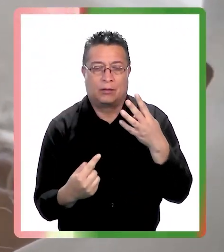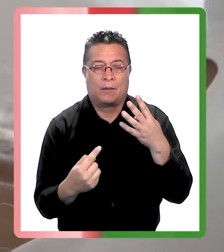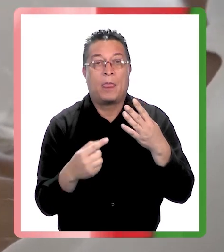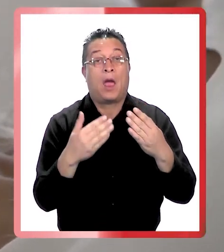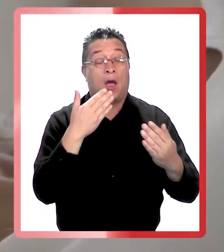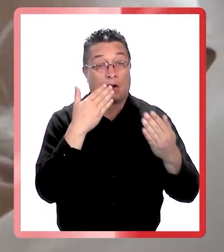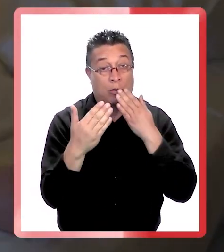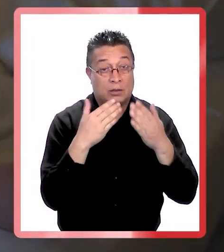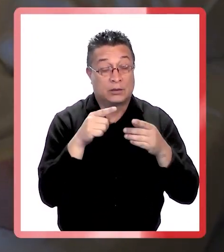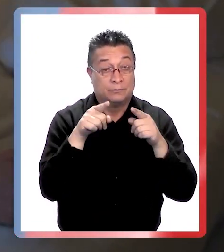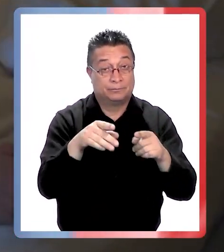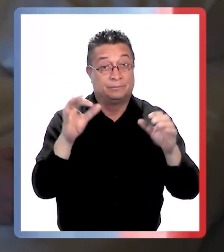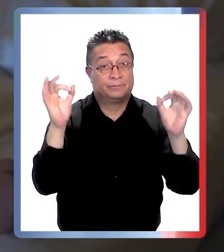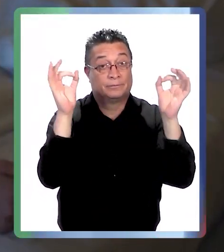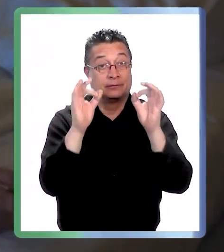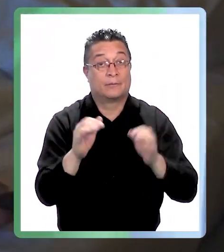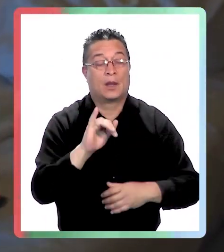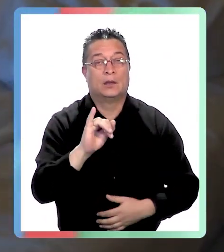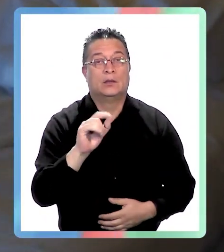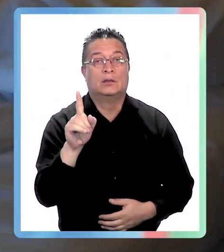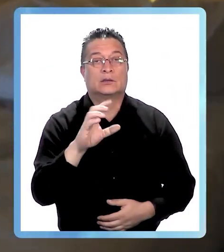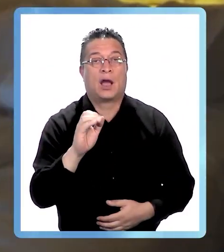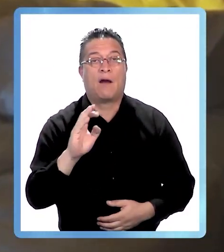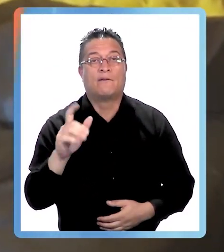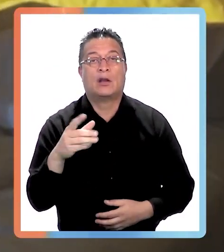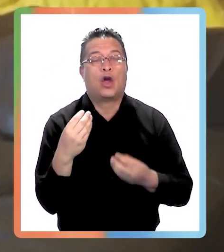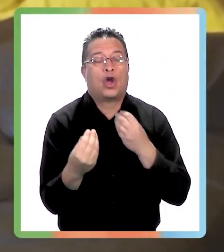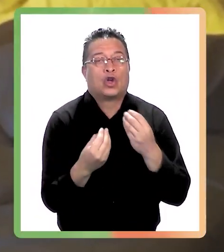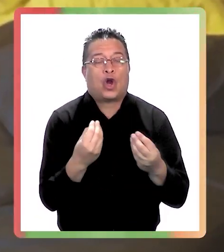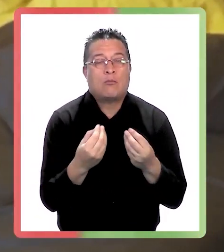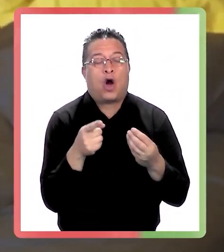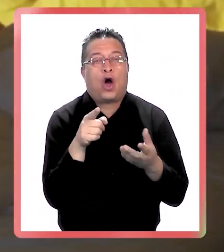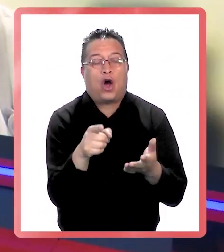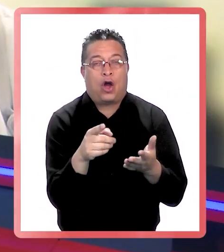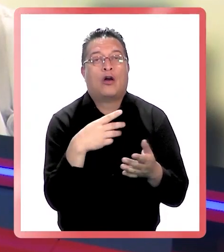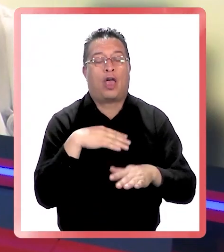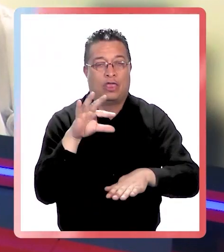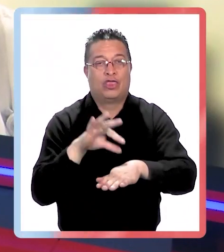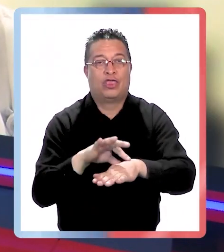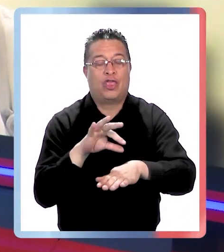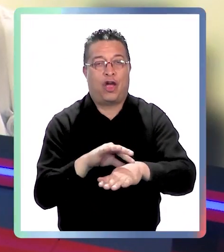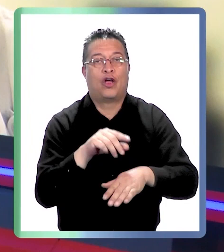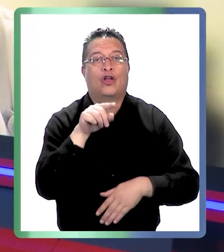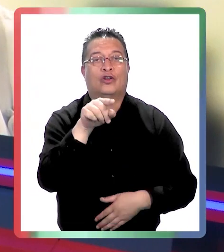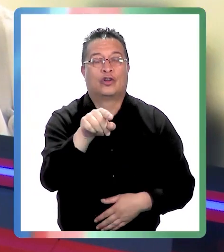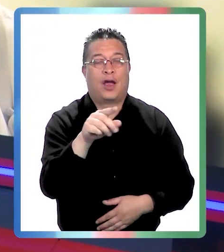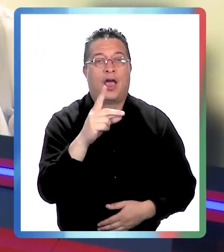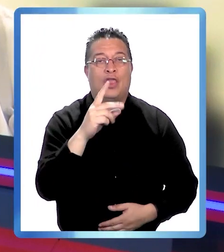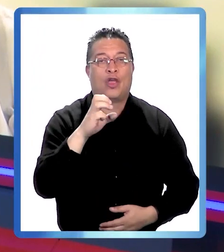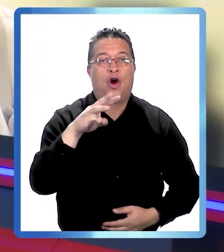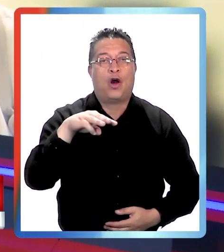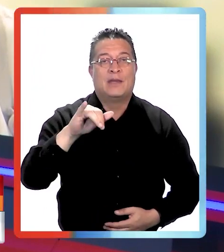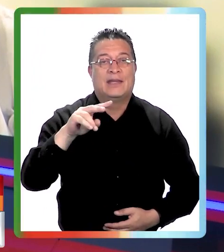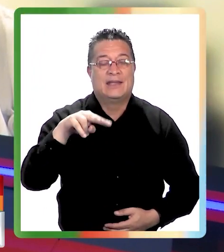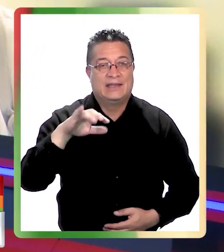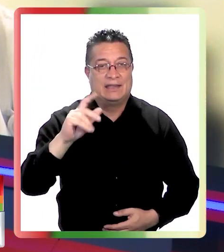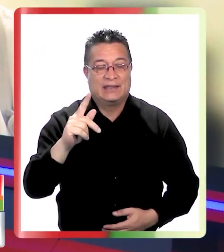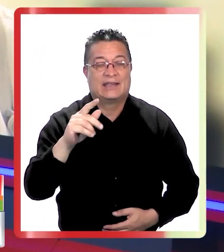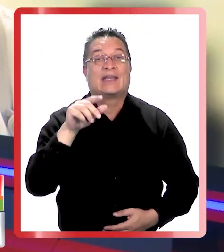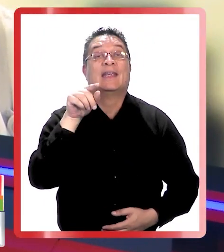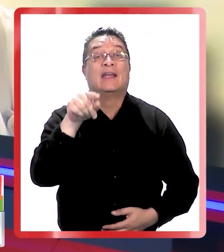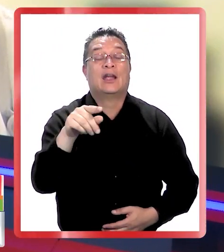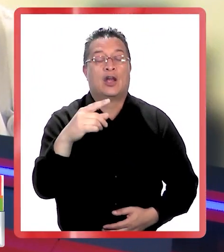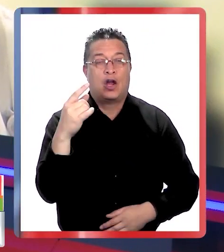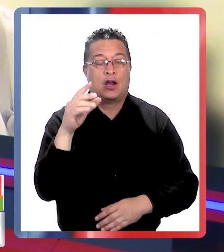Para conversar de esto en detalle y saber cómo enfrentar este problema, tomamos contacto con la doctora Dominique Lister, neuróloga de la